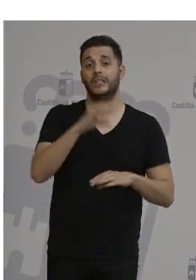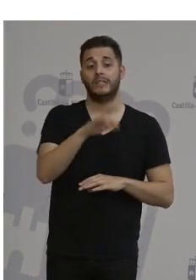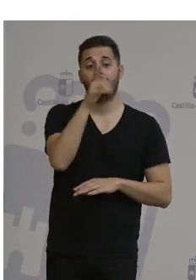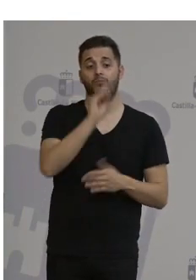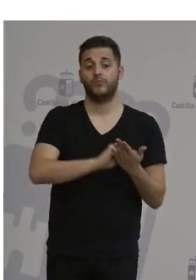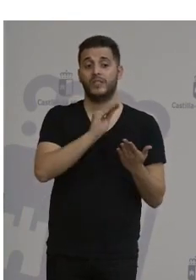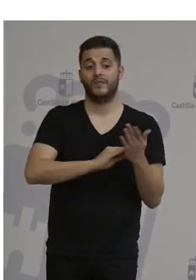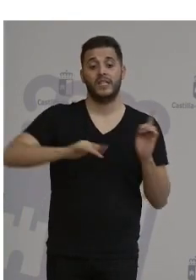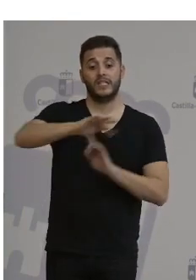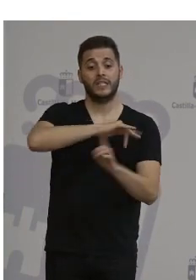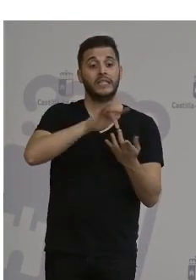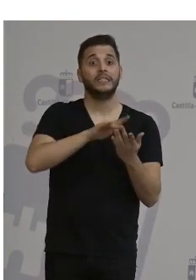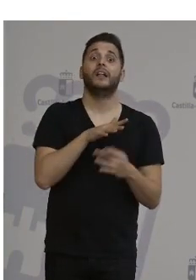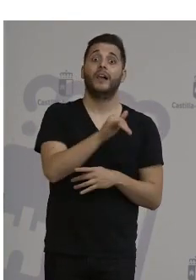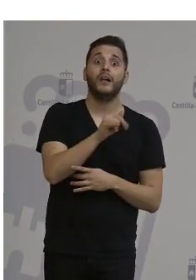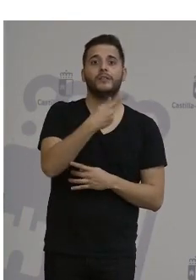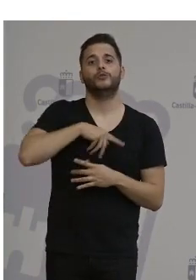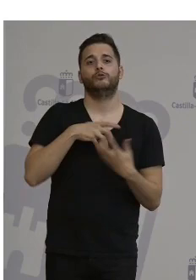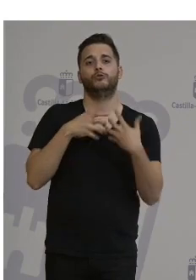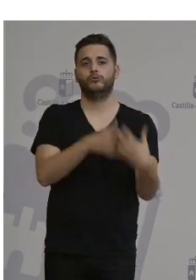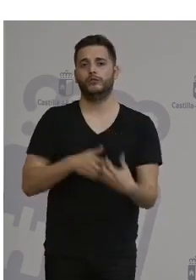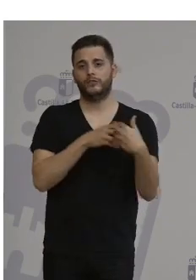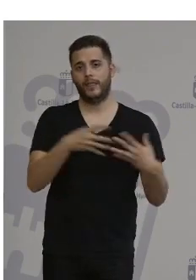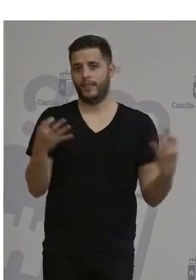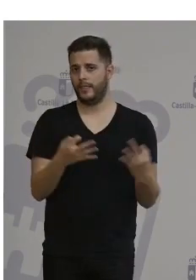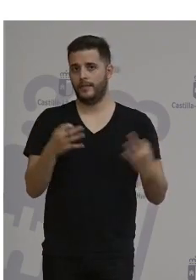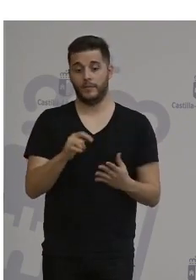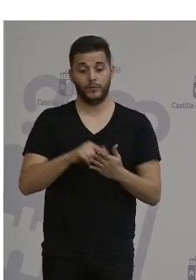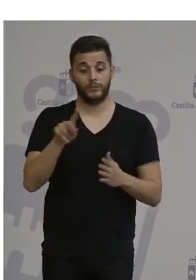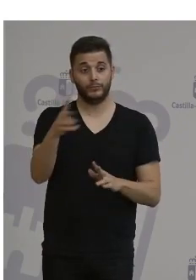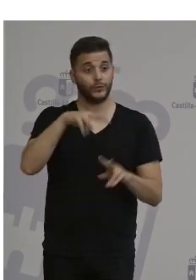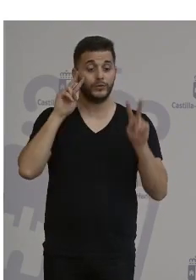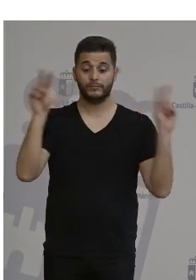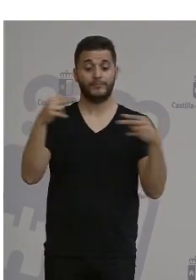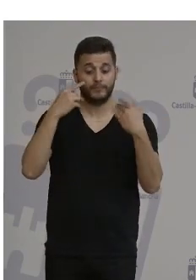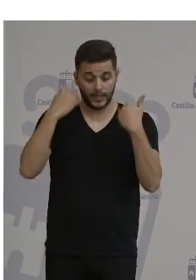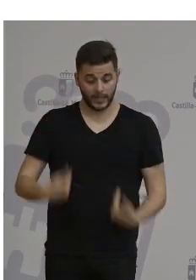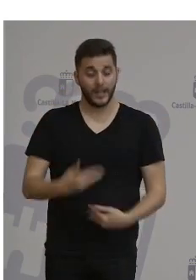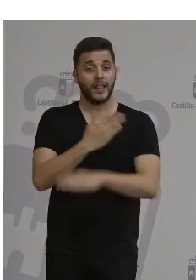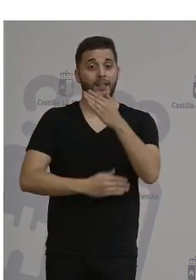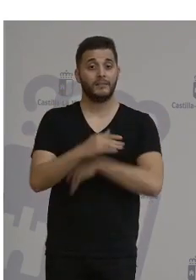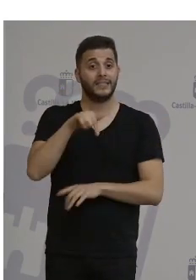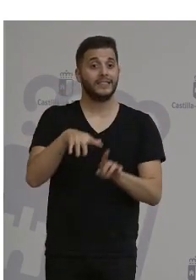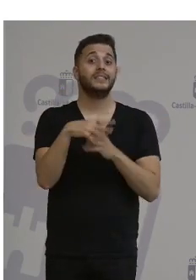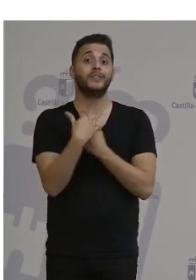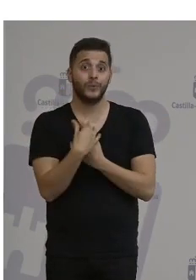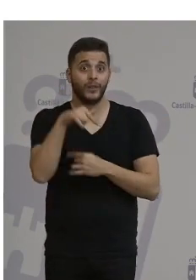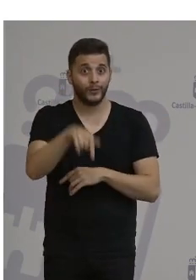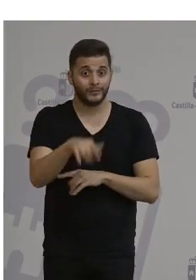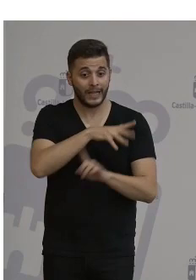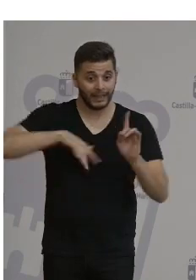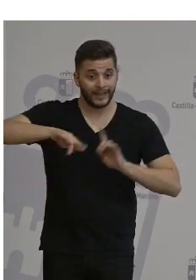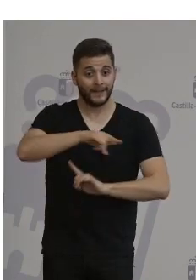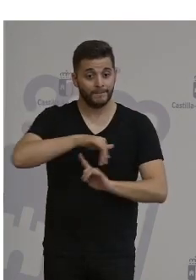hay que removerlos. Hoy me veis aquí, estoy con una discapacidad y es el entorno, en este caso a través de la tecnología,